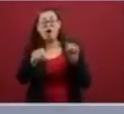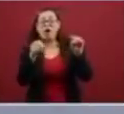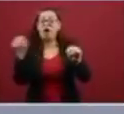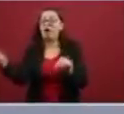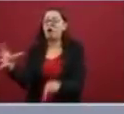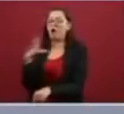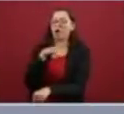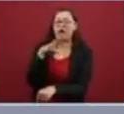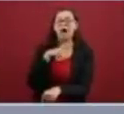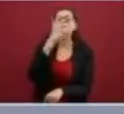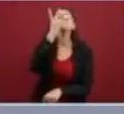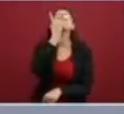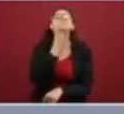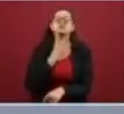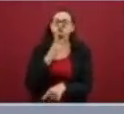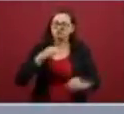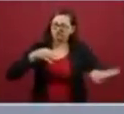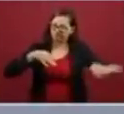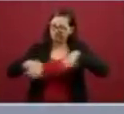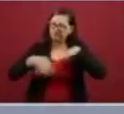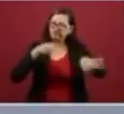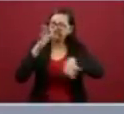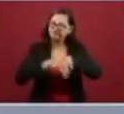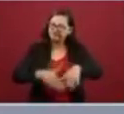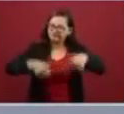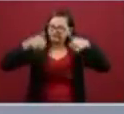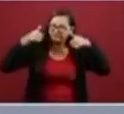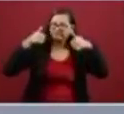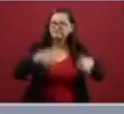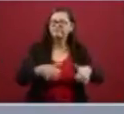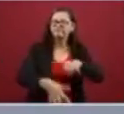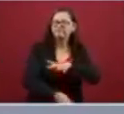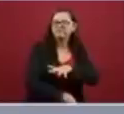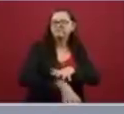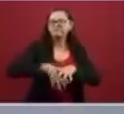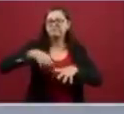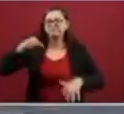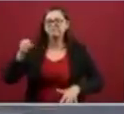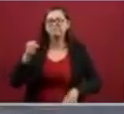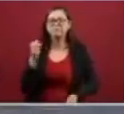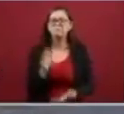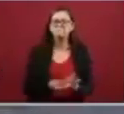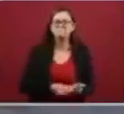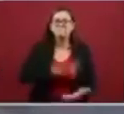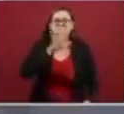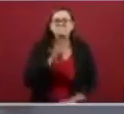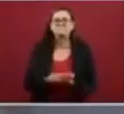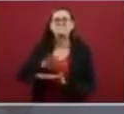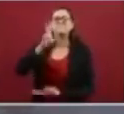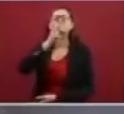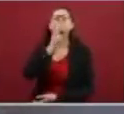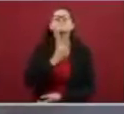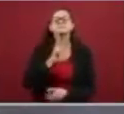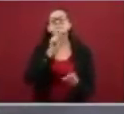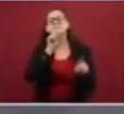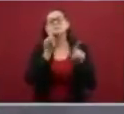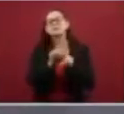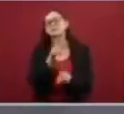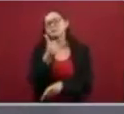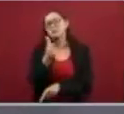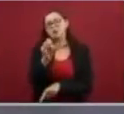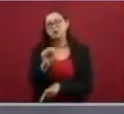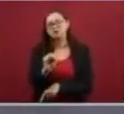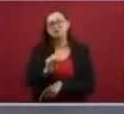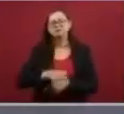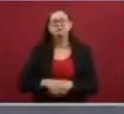mayores volúmenes de crudo y de gas asociado. Este año